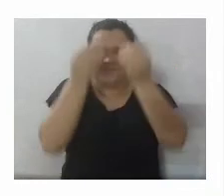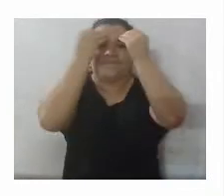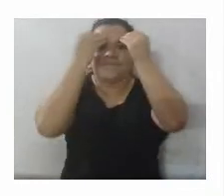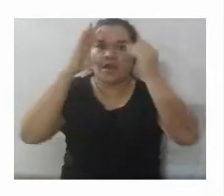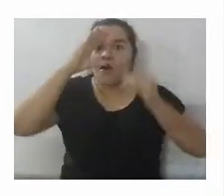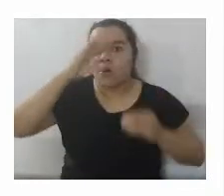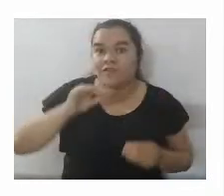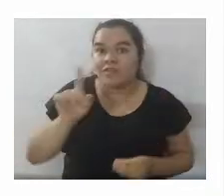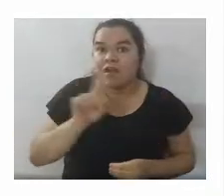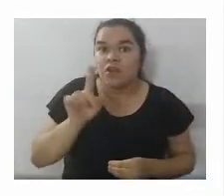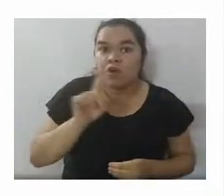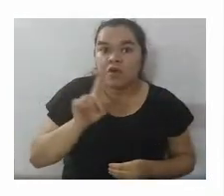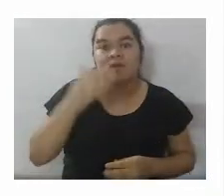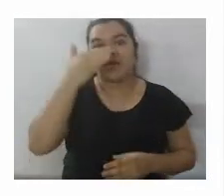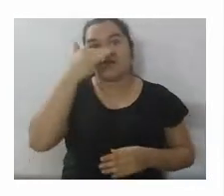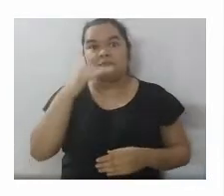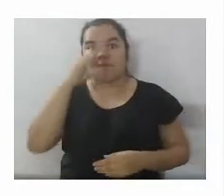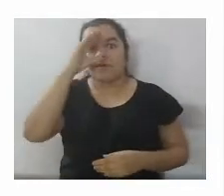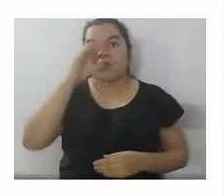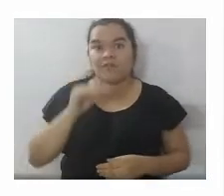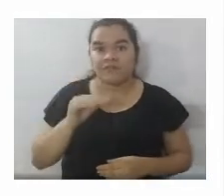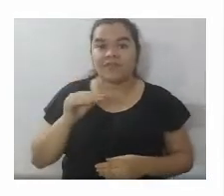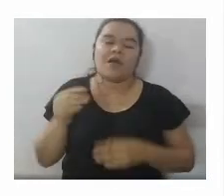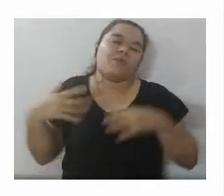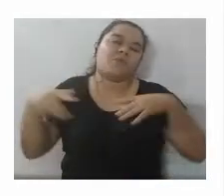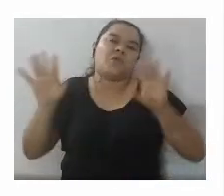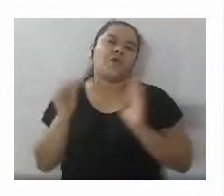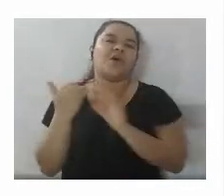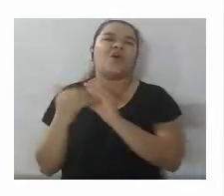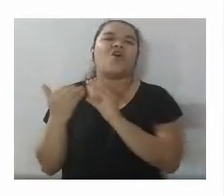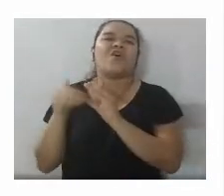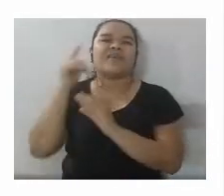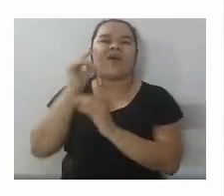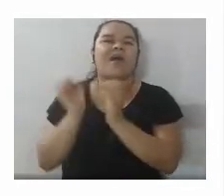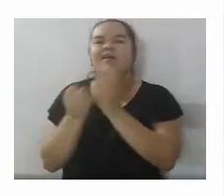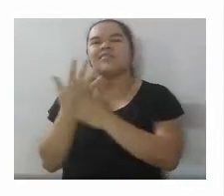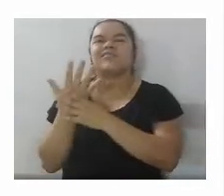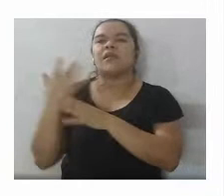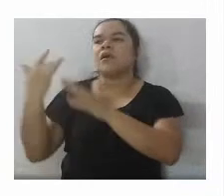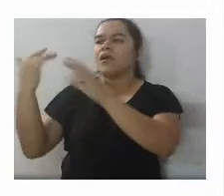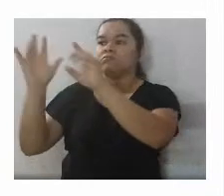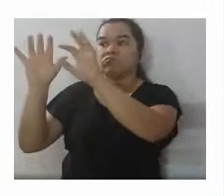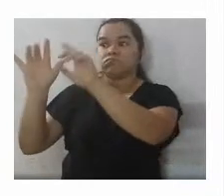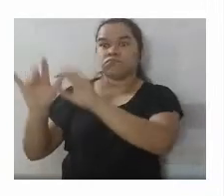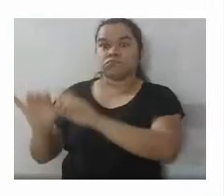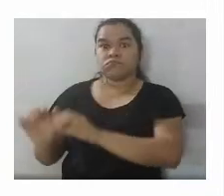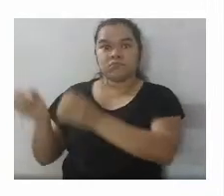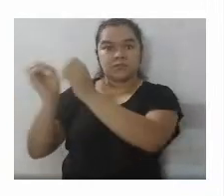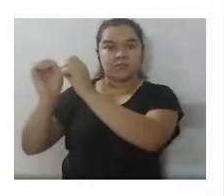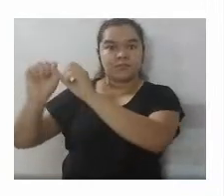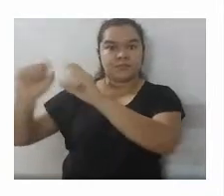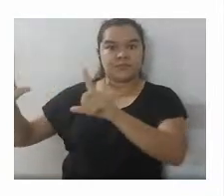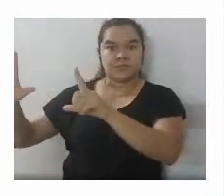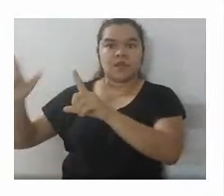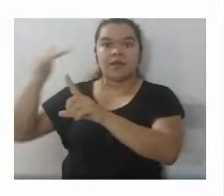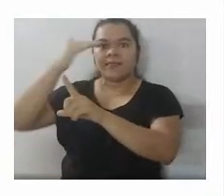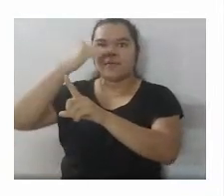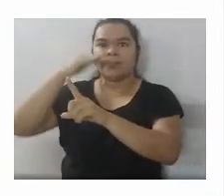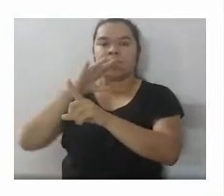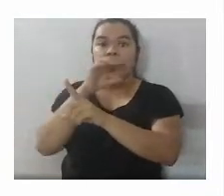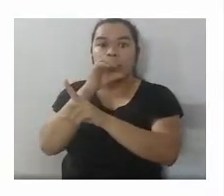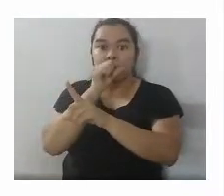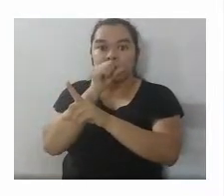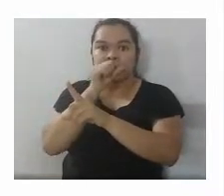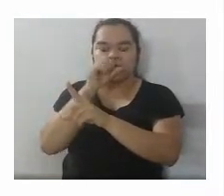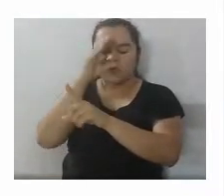llegan a un correo, que después uno lo hace. Muchas veces uno hace un correo solo para registrarse en un sitio, para abrirse una cuenta en una red social, y